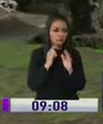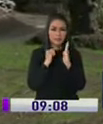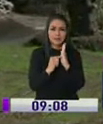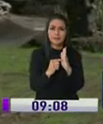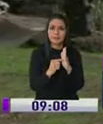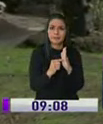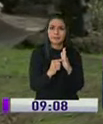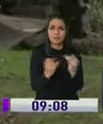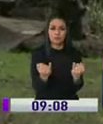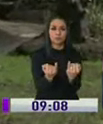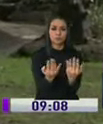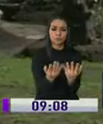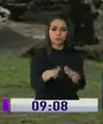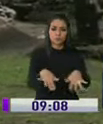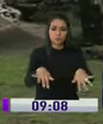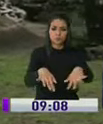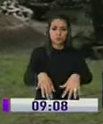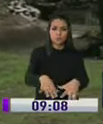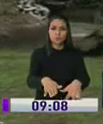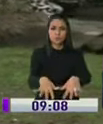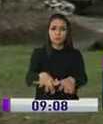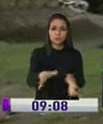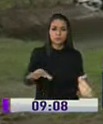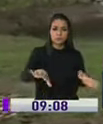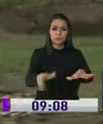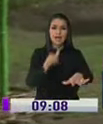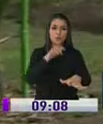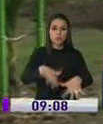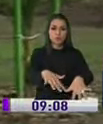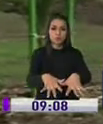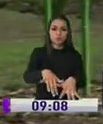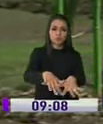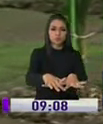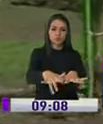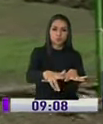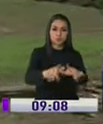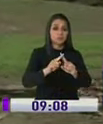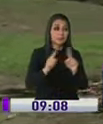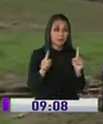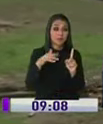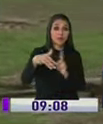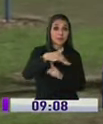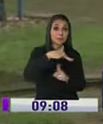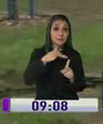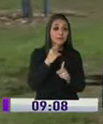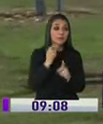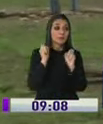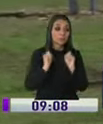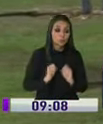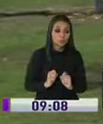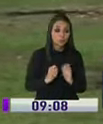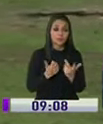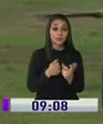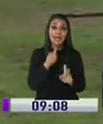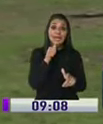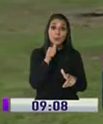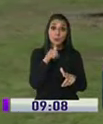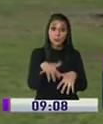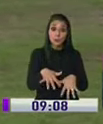este humedal que está todavía en proceso de llenado, que desde el punto de vista ambiental es algo que permite que el agua